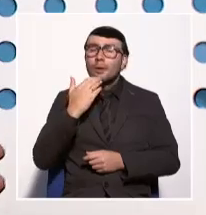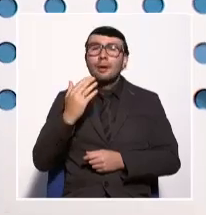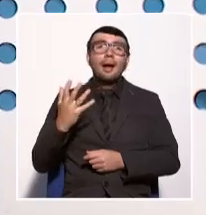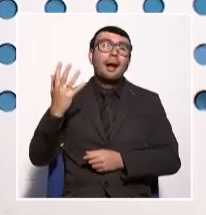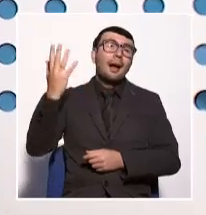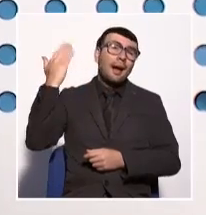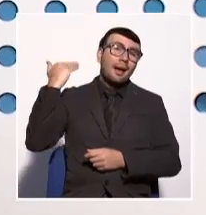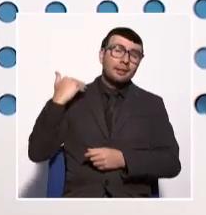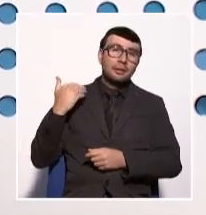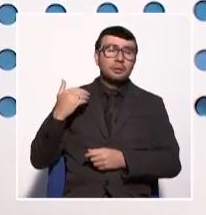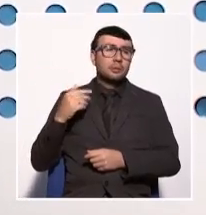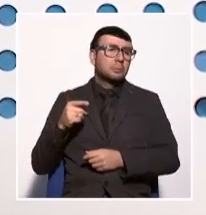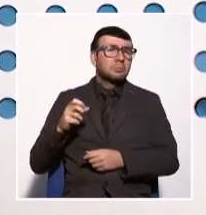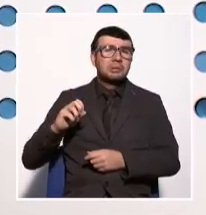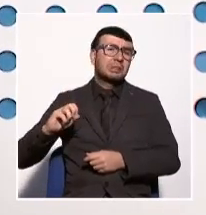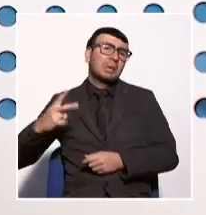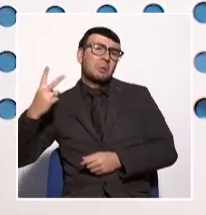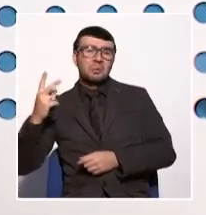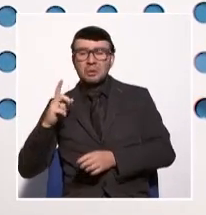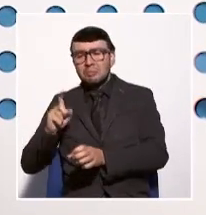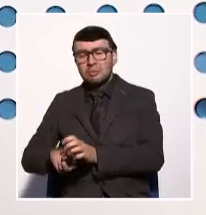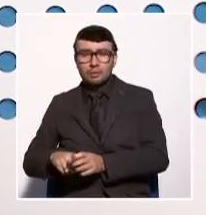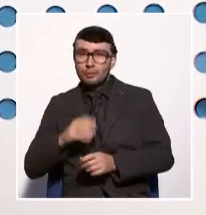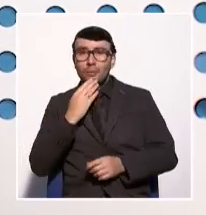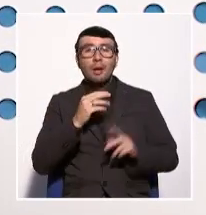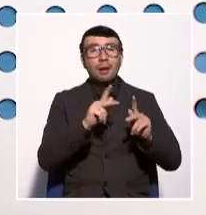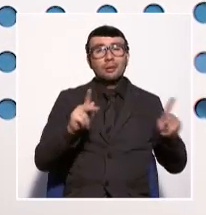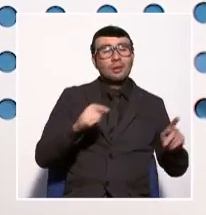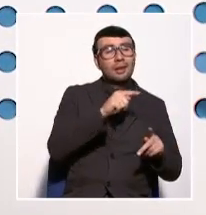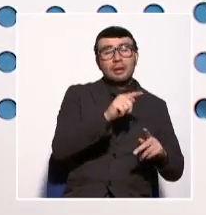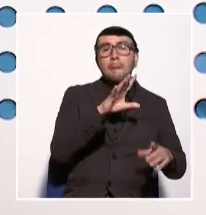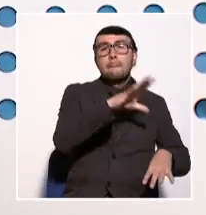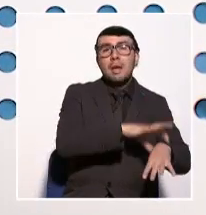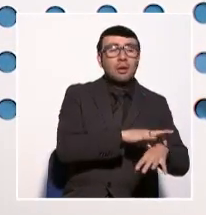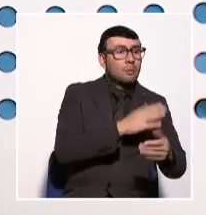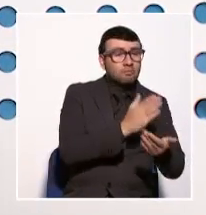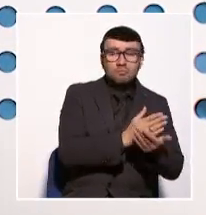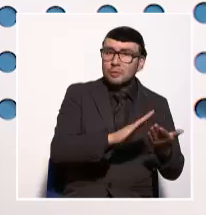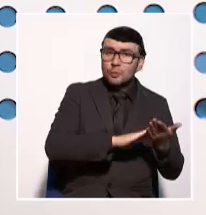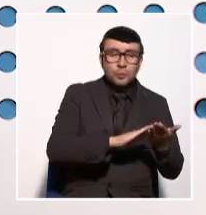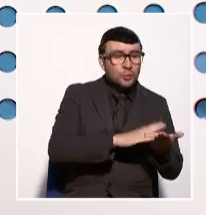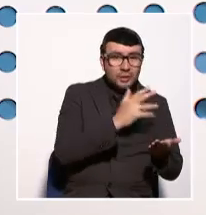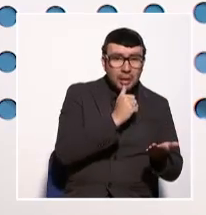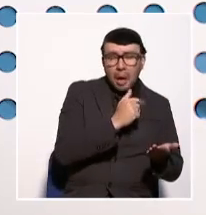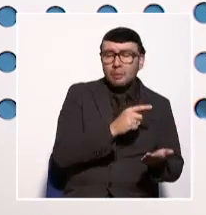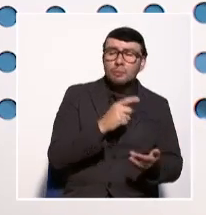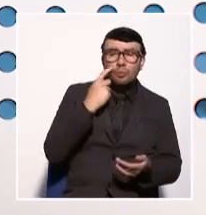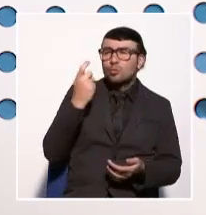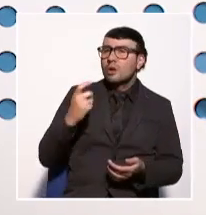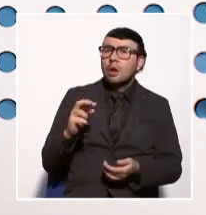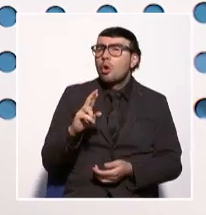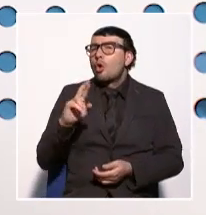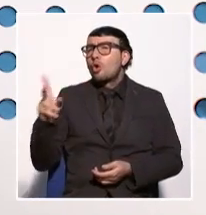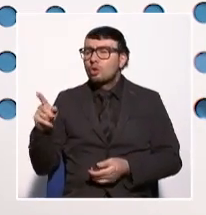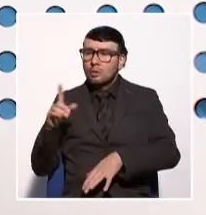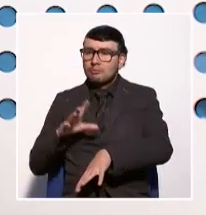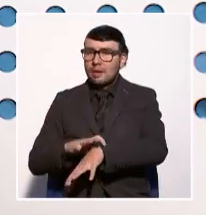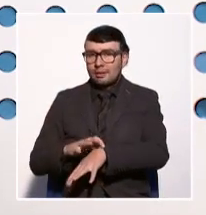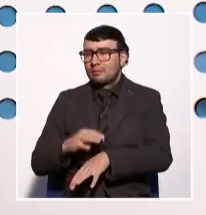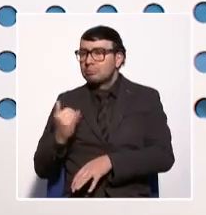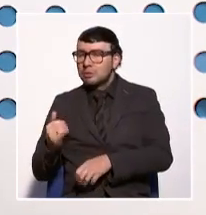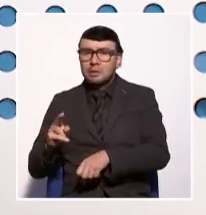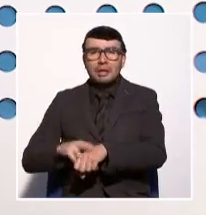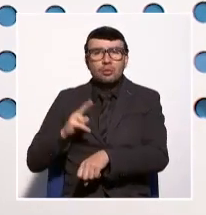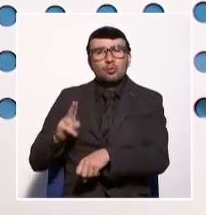los alternativos entre las personas cansadas o que ya no tenían opciones por la medicina convencional buscaban los médicos que trabajaban con medicina